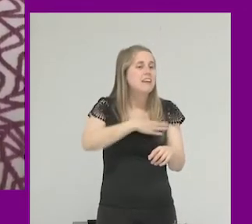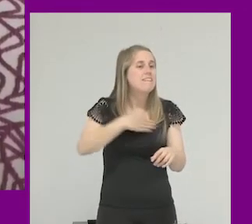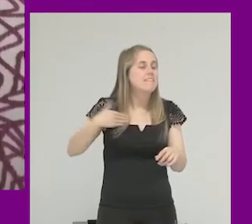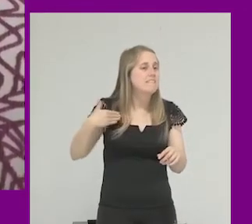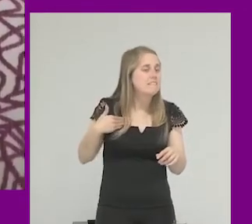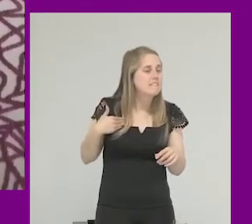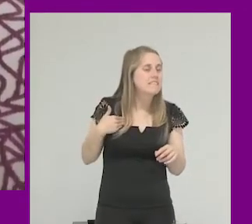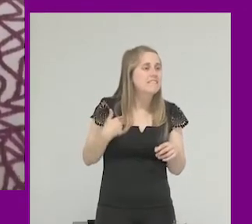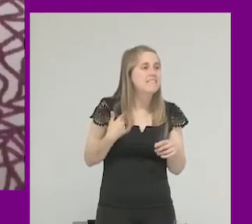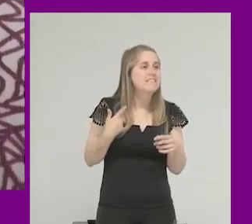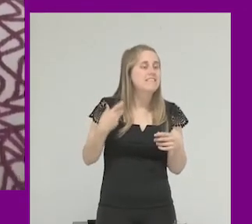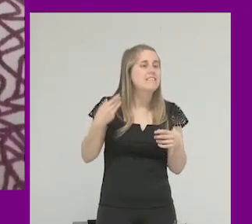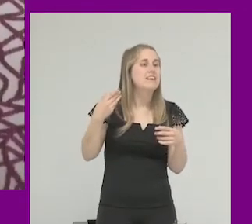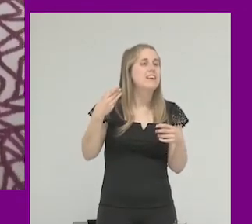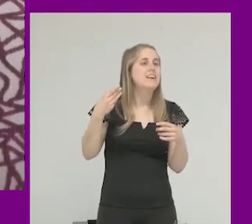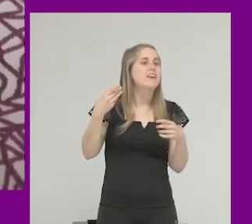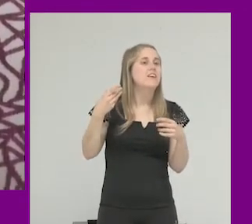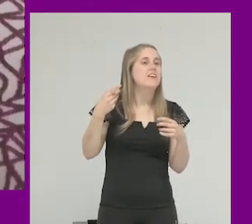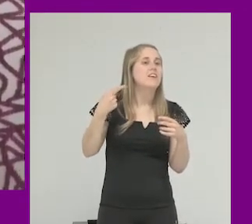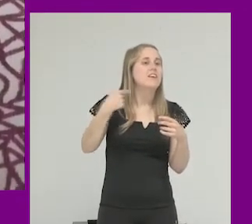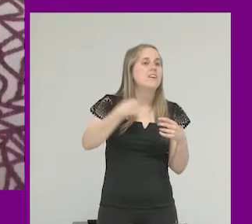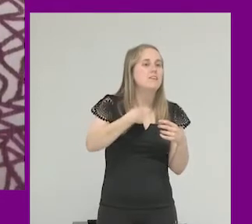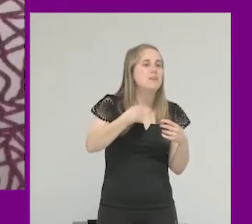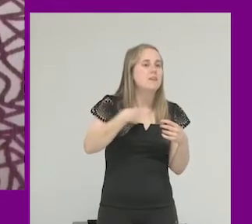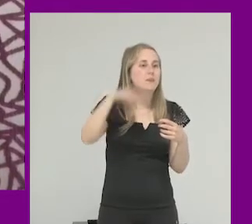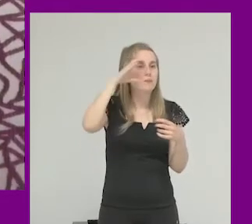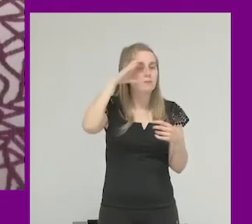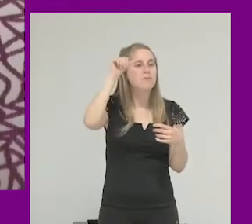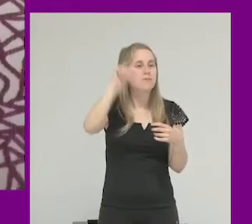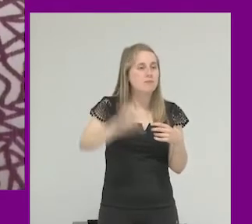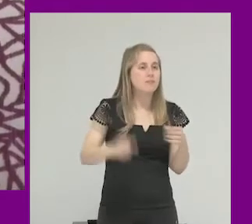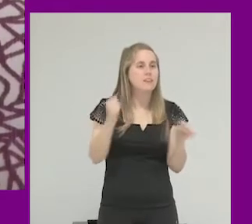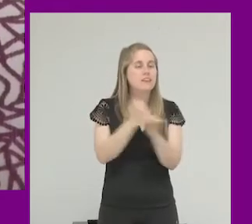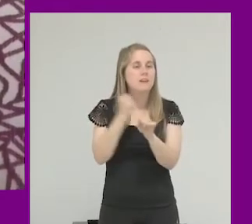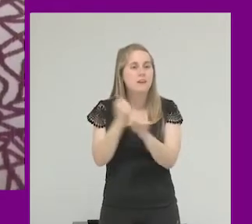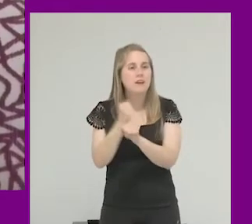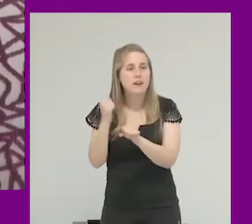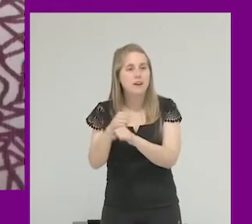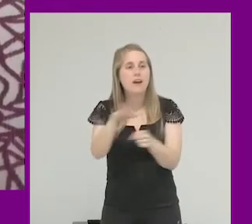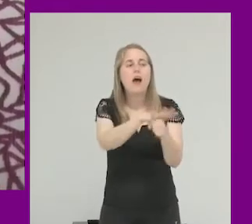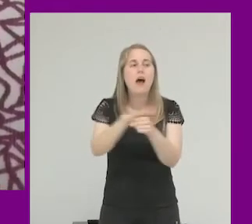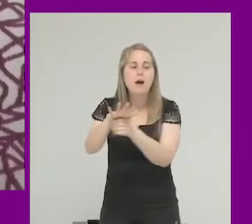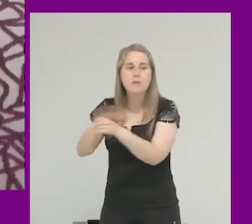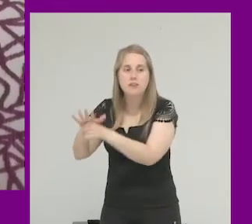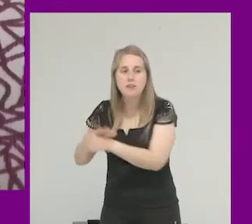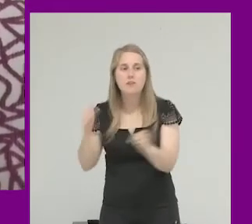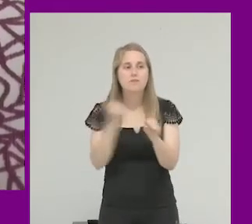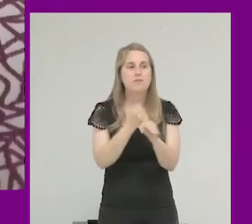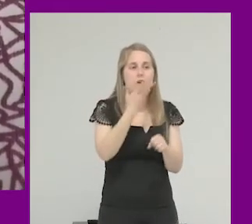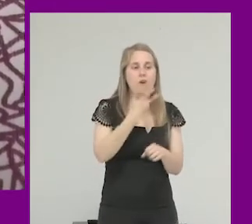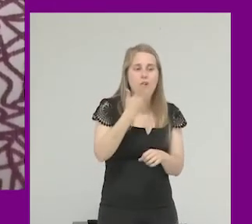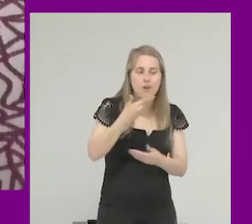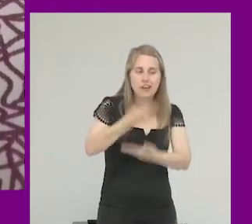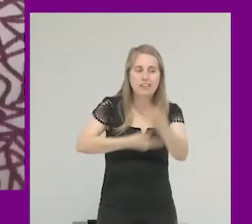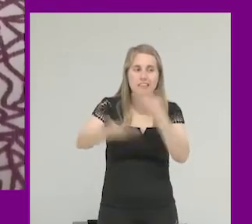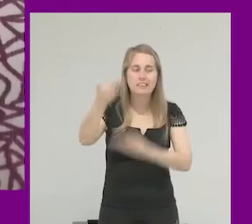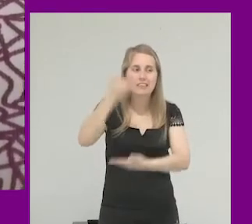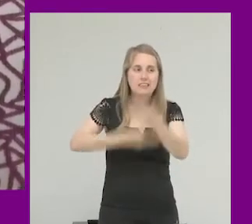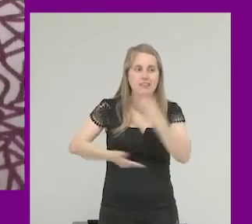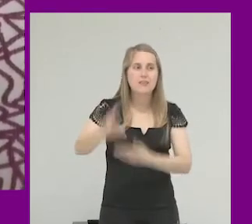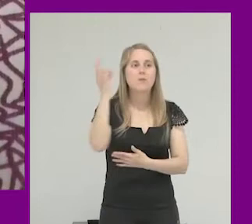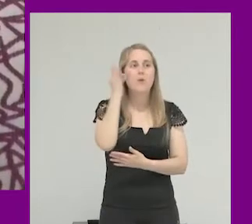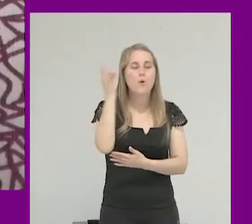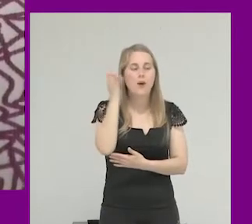yo he estado disfrutando durante el trabajo de campo, sobre todo conociendo las historias de estas mujeres,